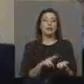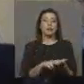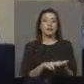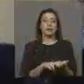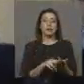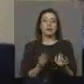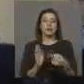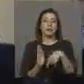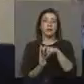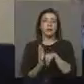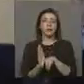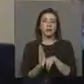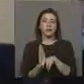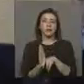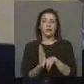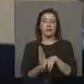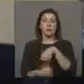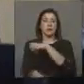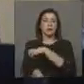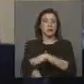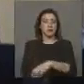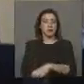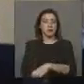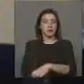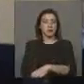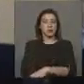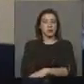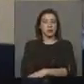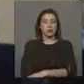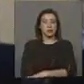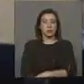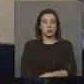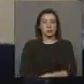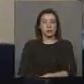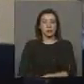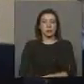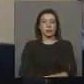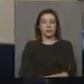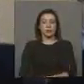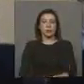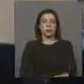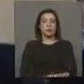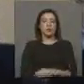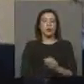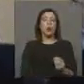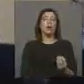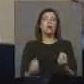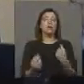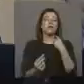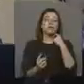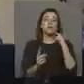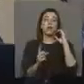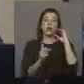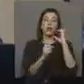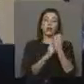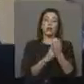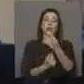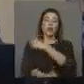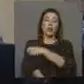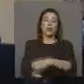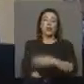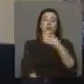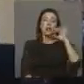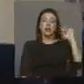este proyecto de carácter regional y que tendrá un alto impacto en la cultura, no solo regional, sino nacional,